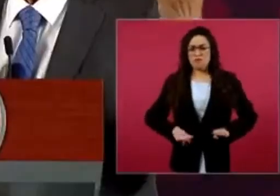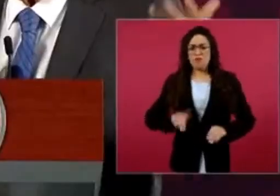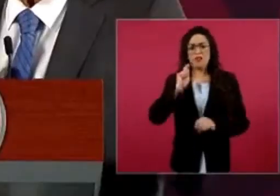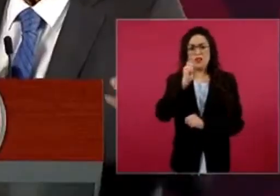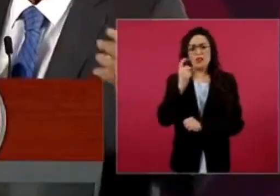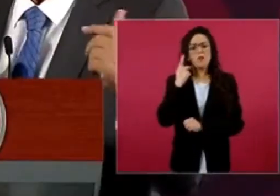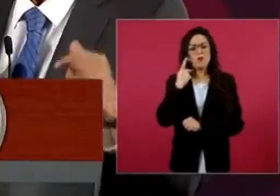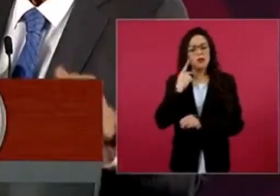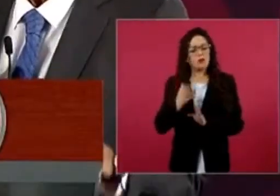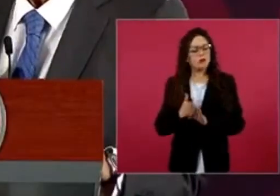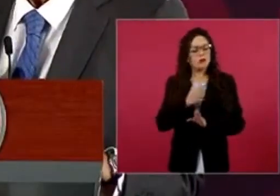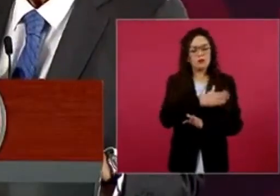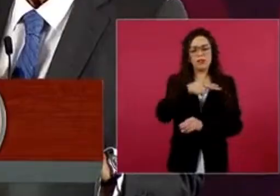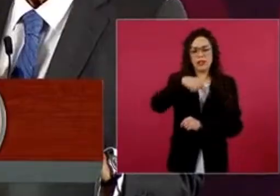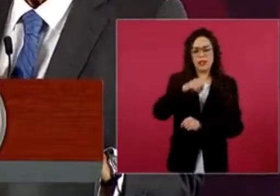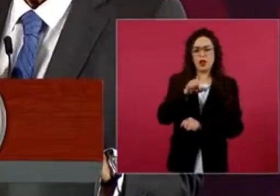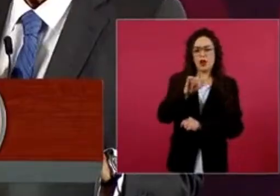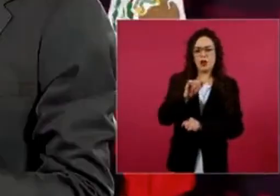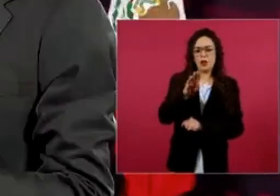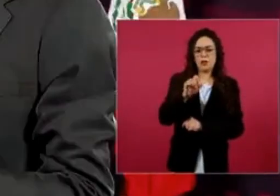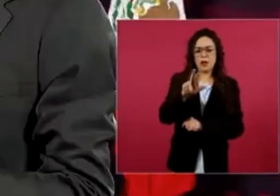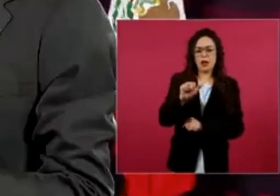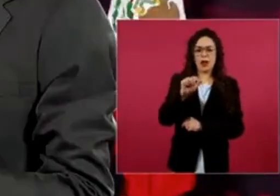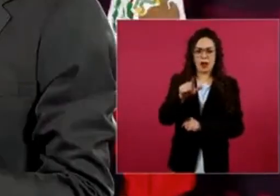reforma fiscal.